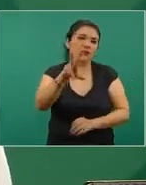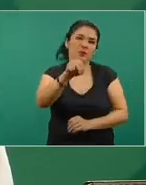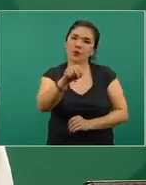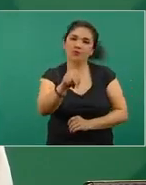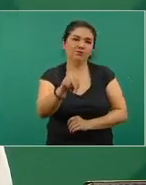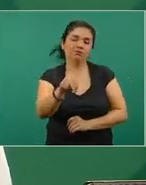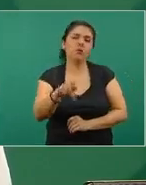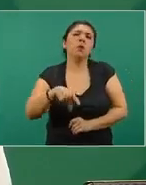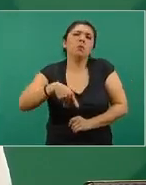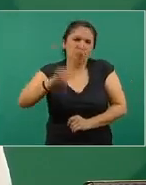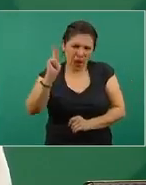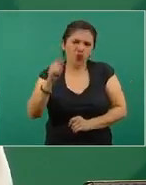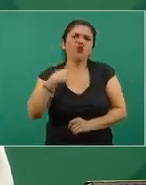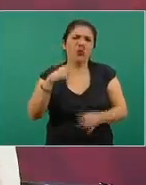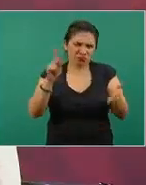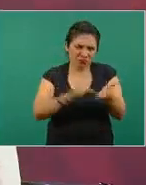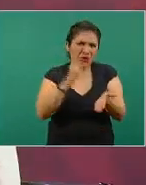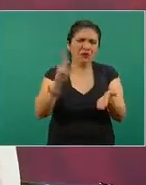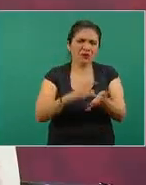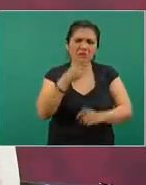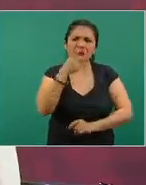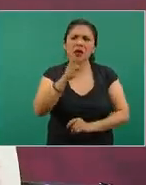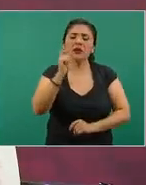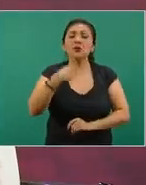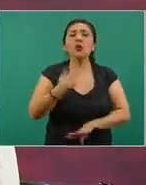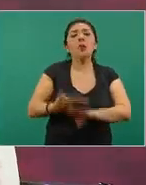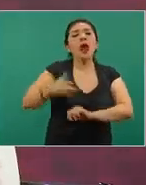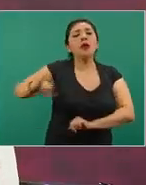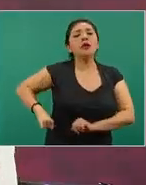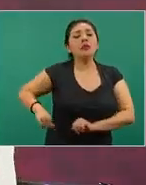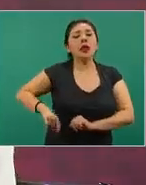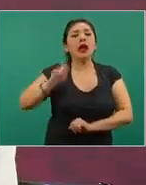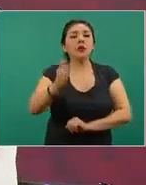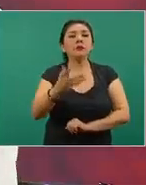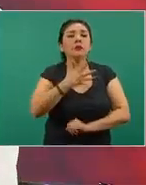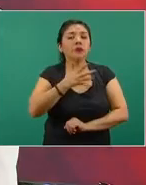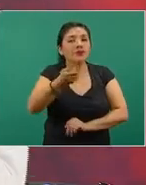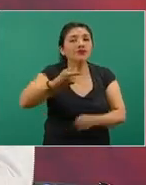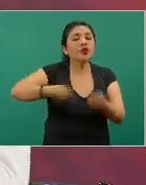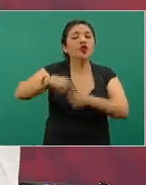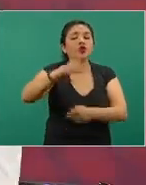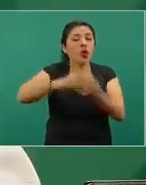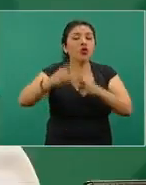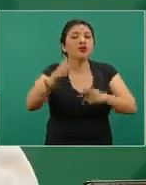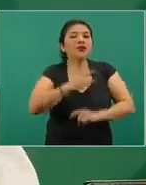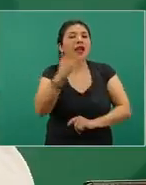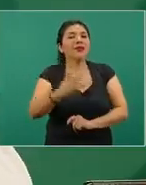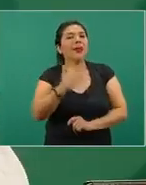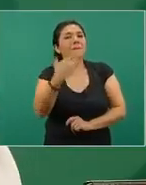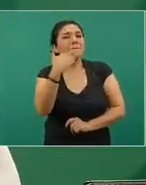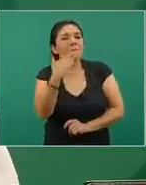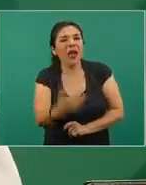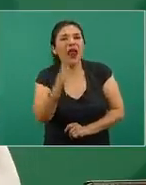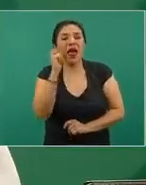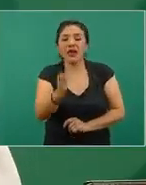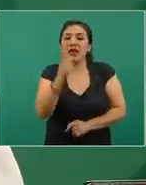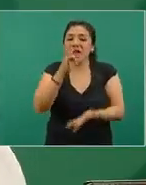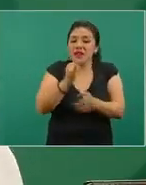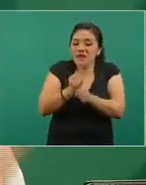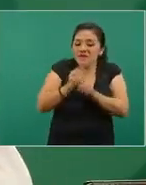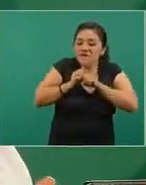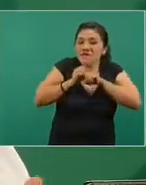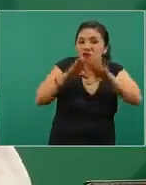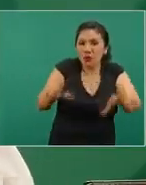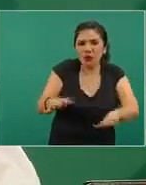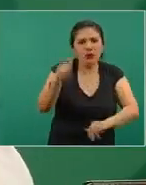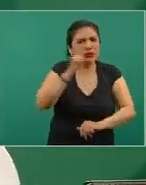definitivamente, pero lo que sí hemos dicho aquí es que nos interesa que haya una gran satisfacción sobre la información y